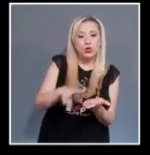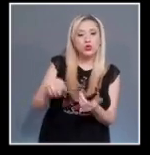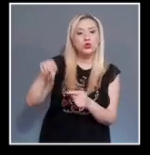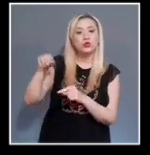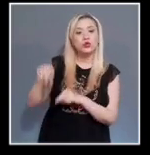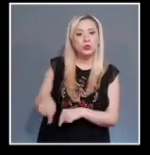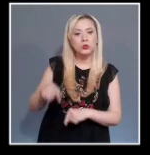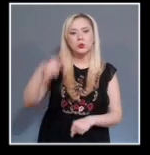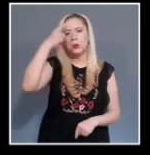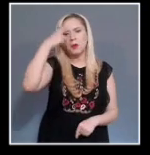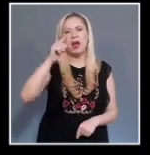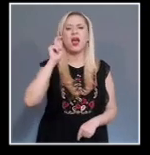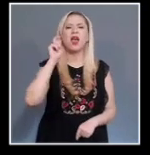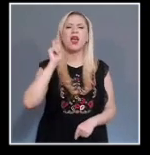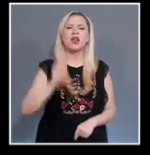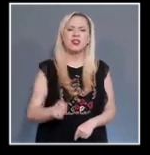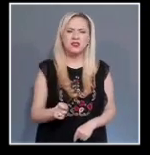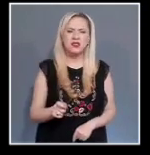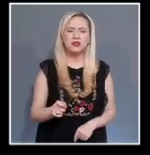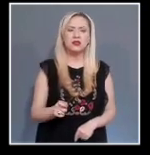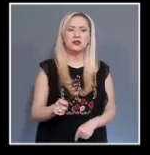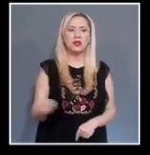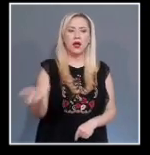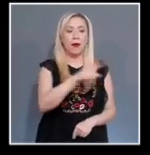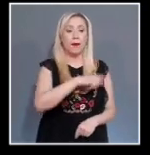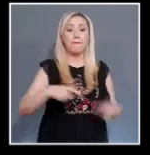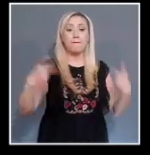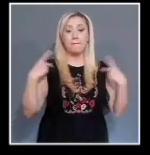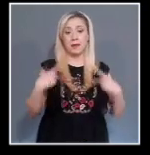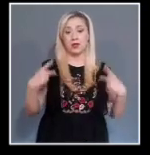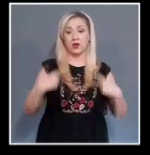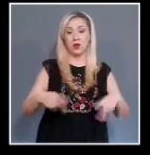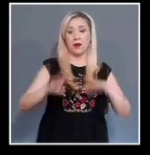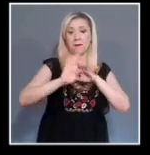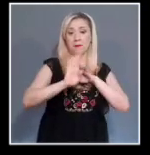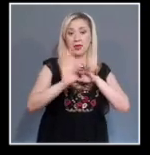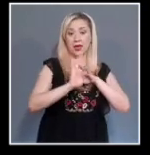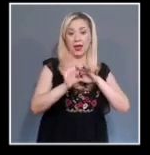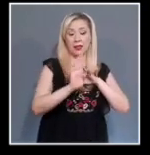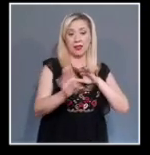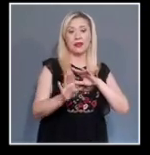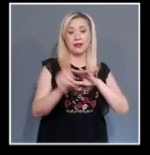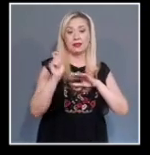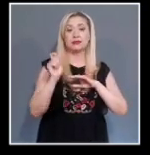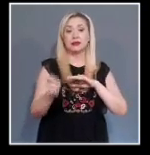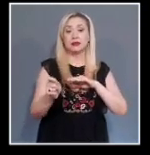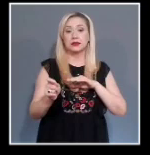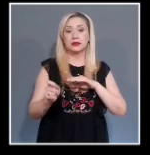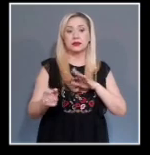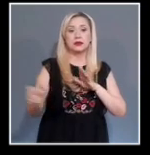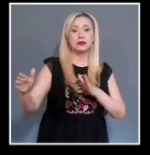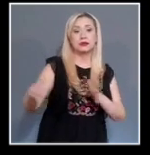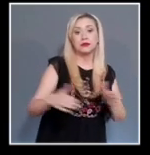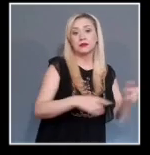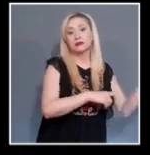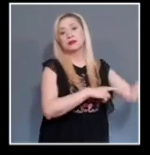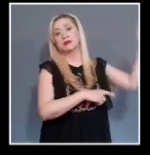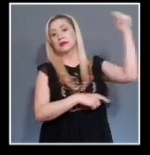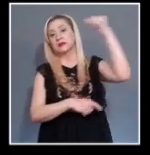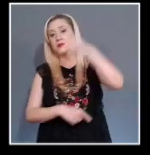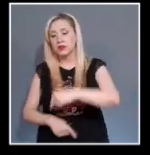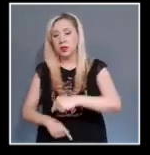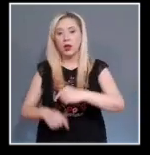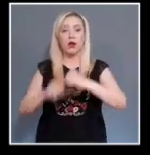captar la población migrante que transita, que retorna, que se queda. Mencionaron